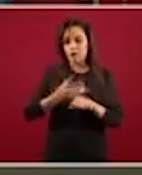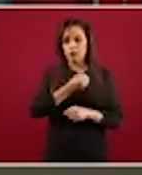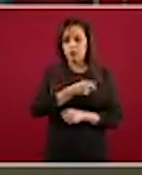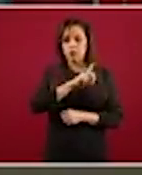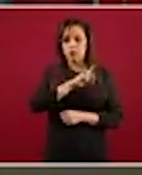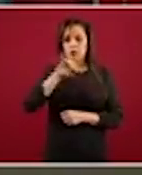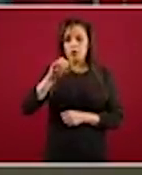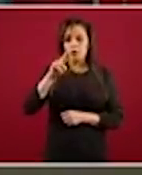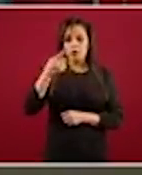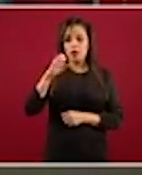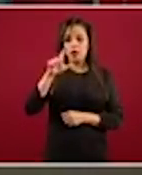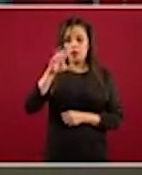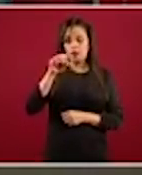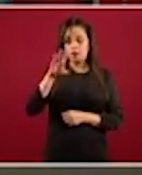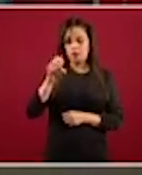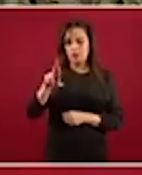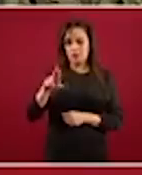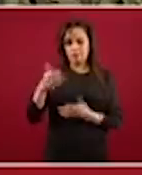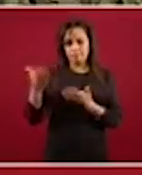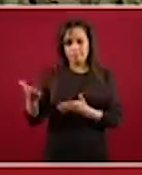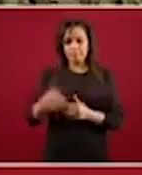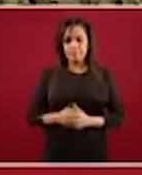Jorge Alcocer Varela.